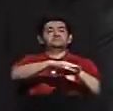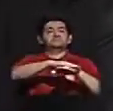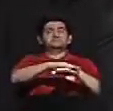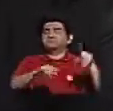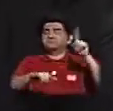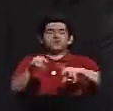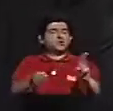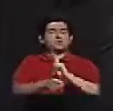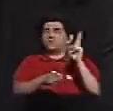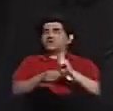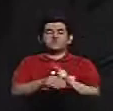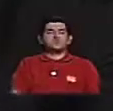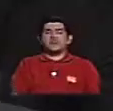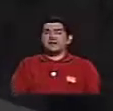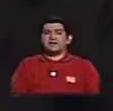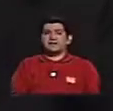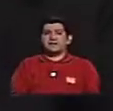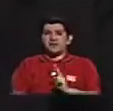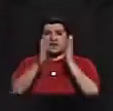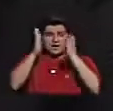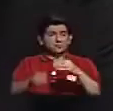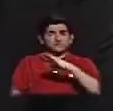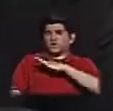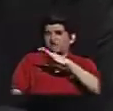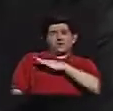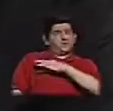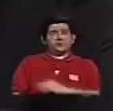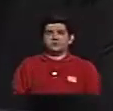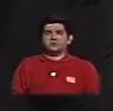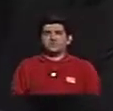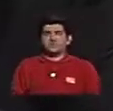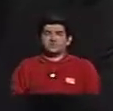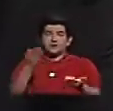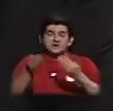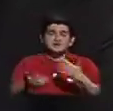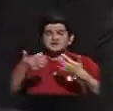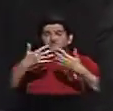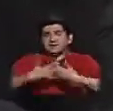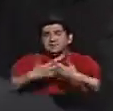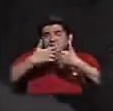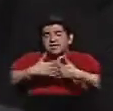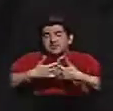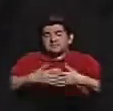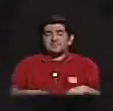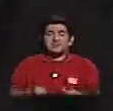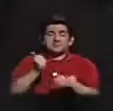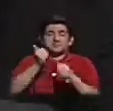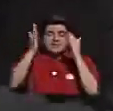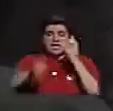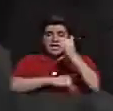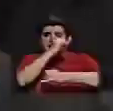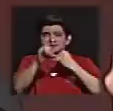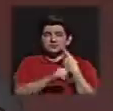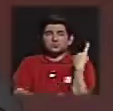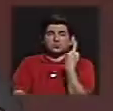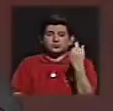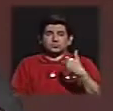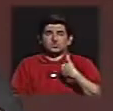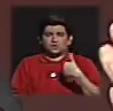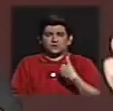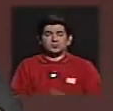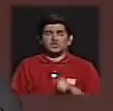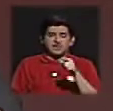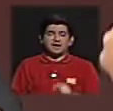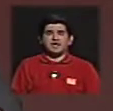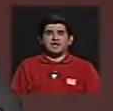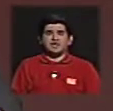pueden usar, no llegan a los usuarios finales, y al medio son algunas cuantas empresas o consultoras internacionales las que se llevan la